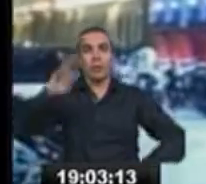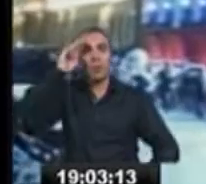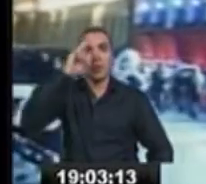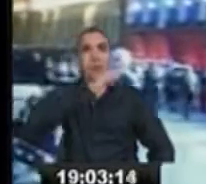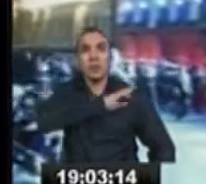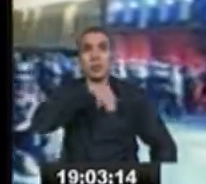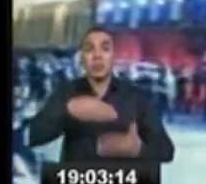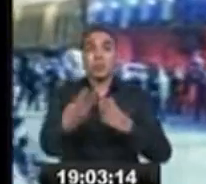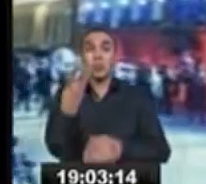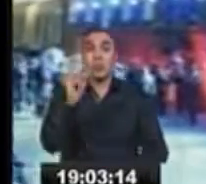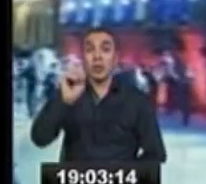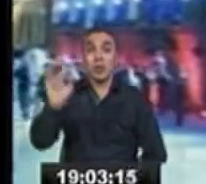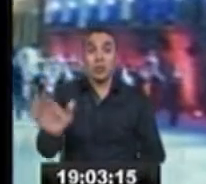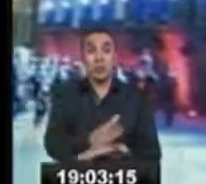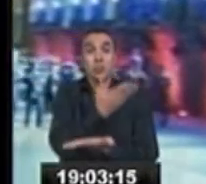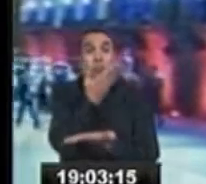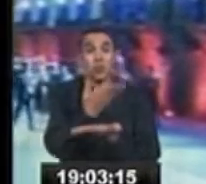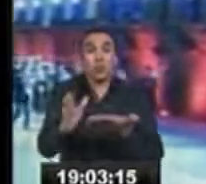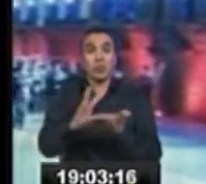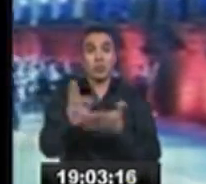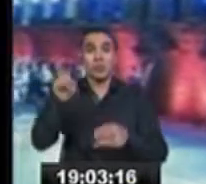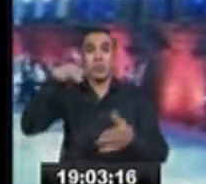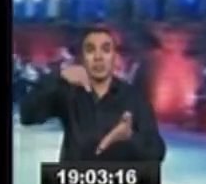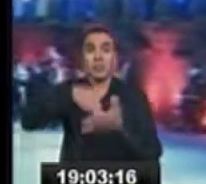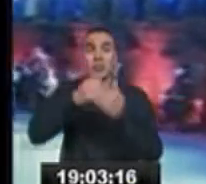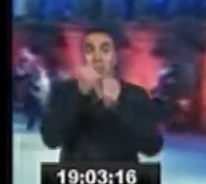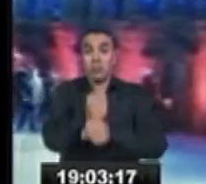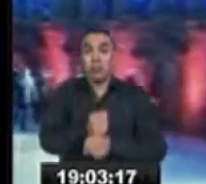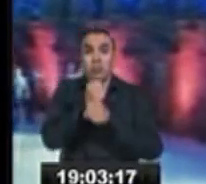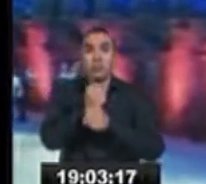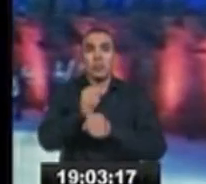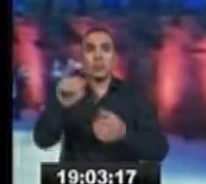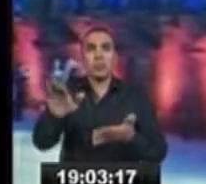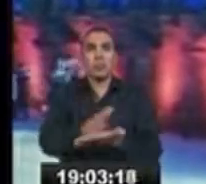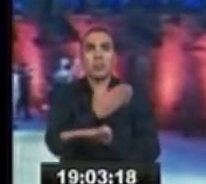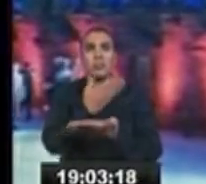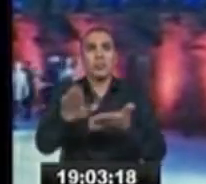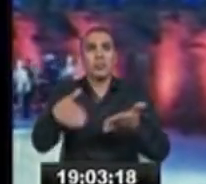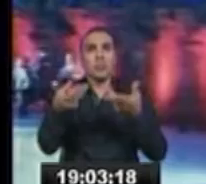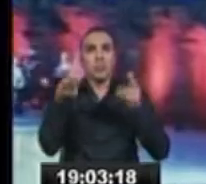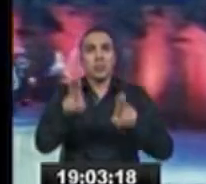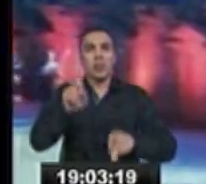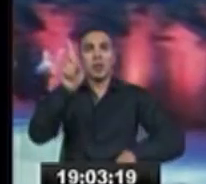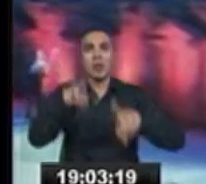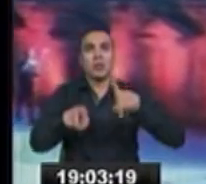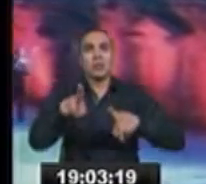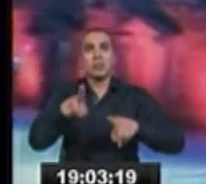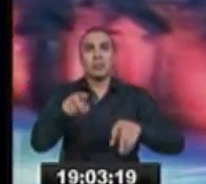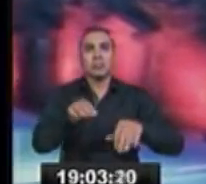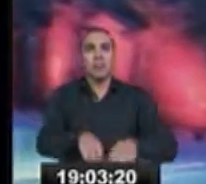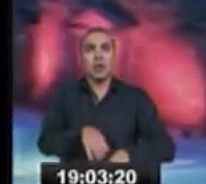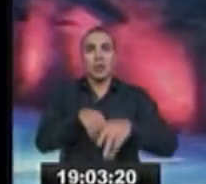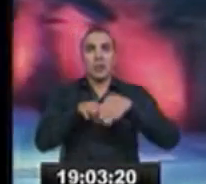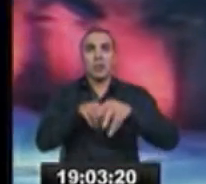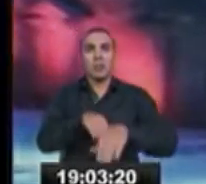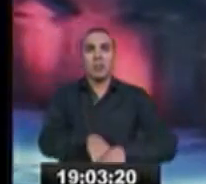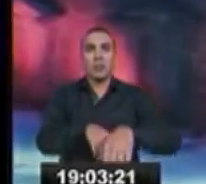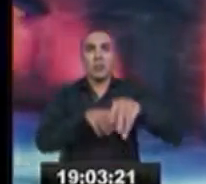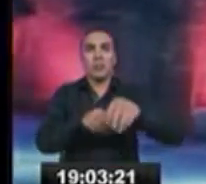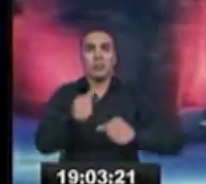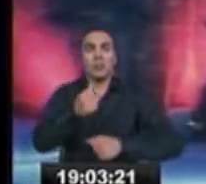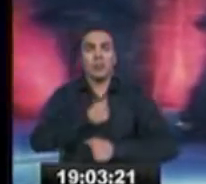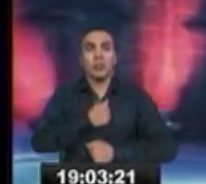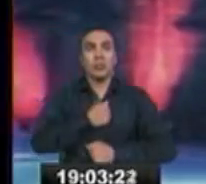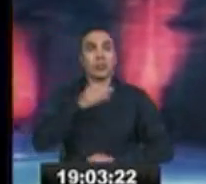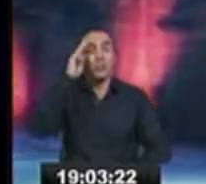más de 40 músicos montados a caballo entonarán también algunas marchas marciales.